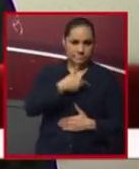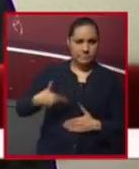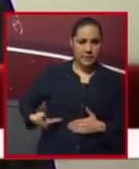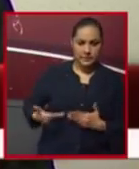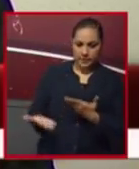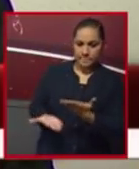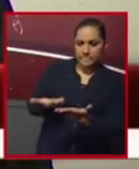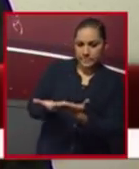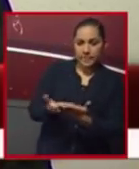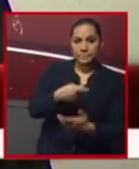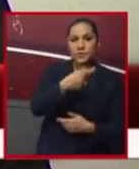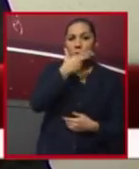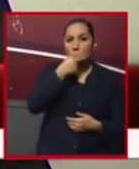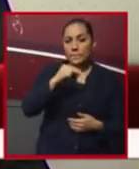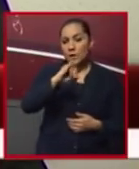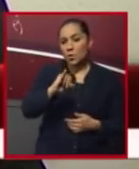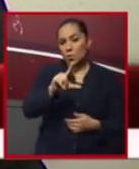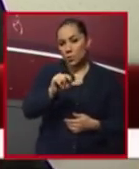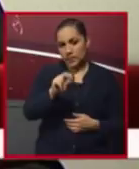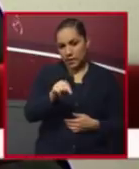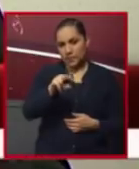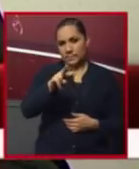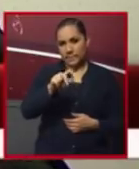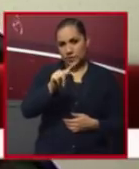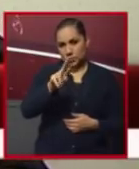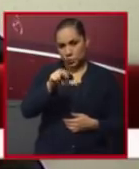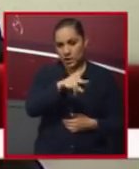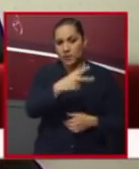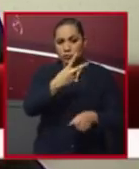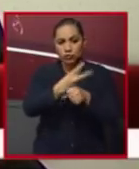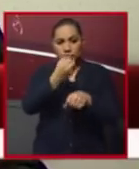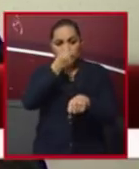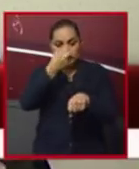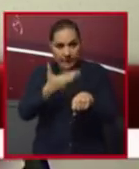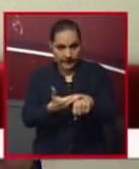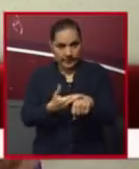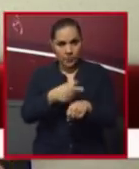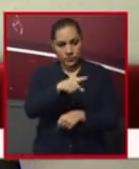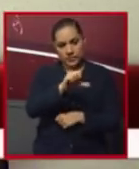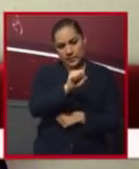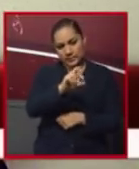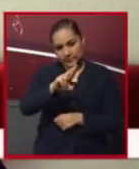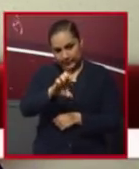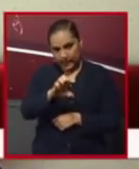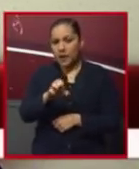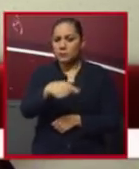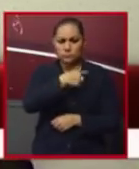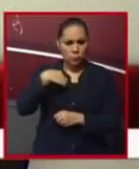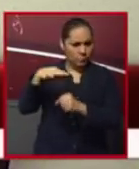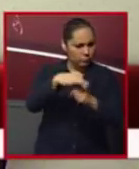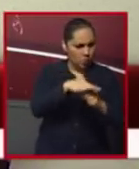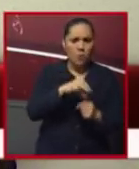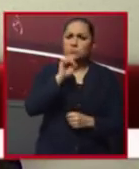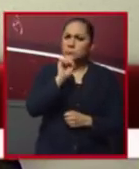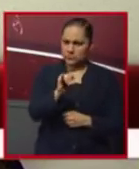del ciudadano Julián Ventura como subsecretario de Relaciones Exteriores.